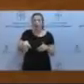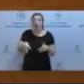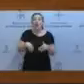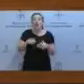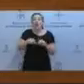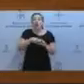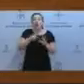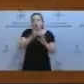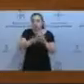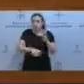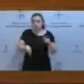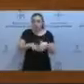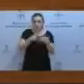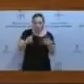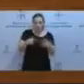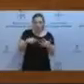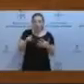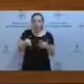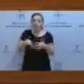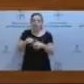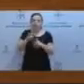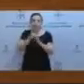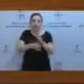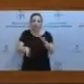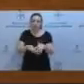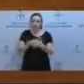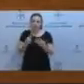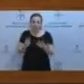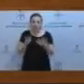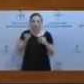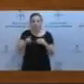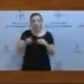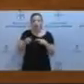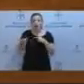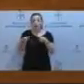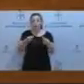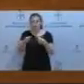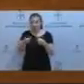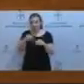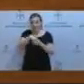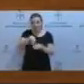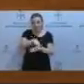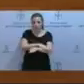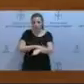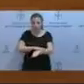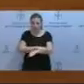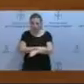puesto 17. Y hay cosas que se le pueden imputar a otros factores. Pero la coordinación interadministrativa